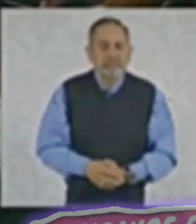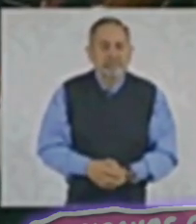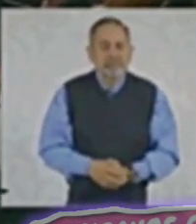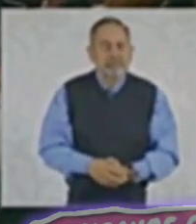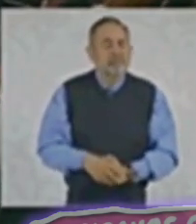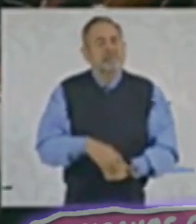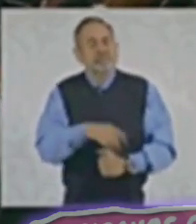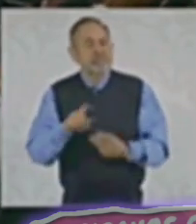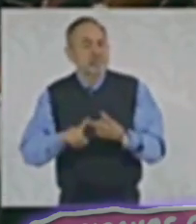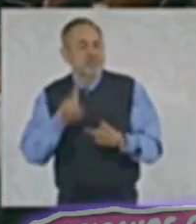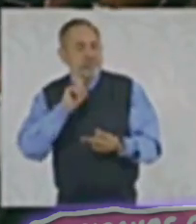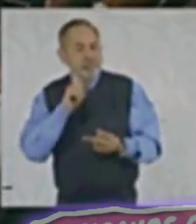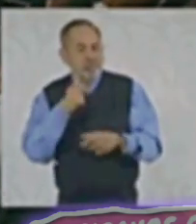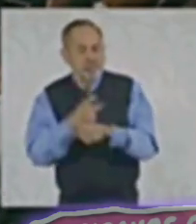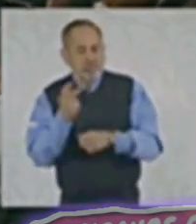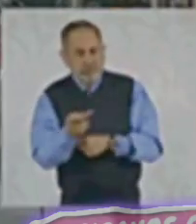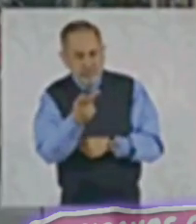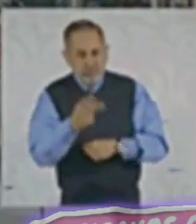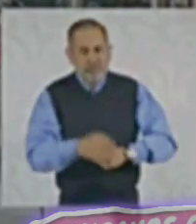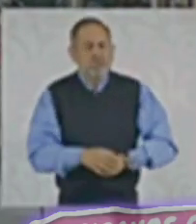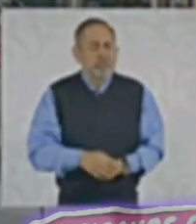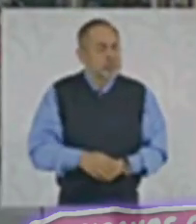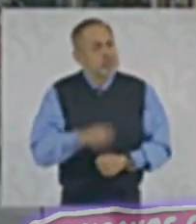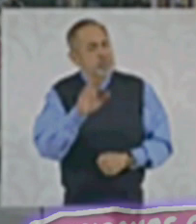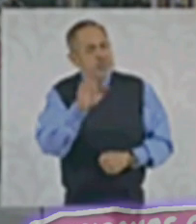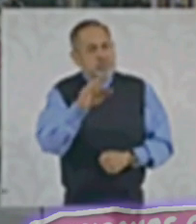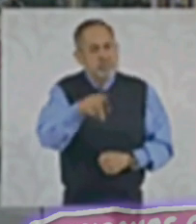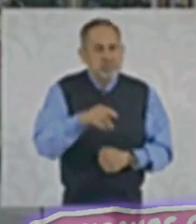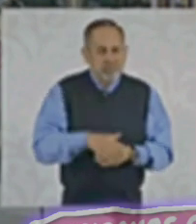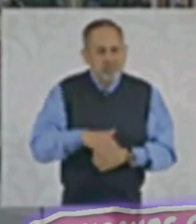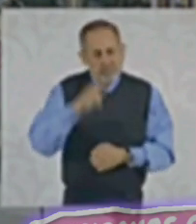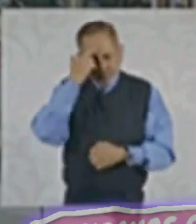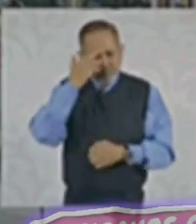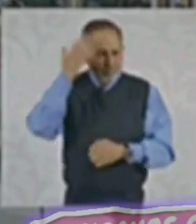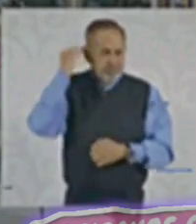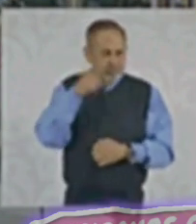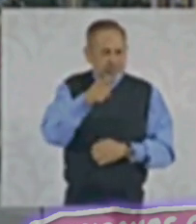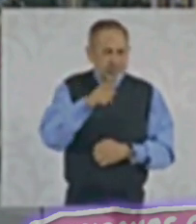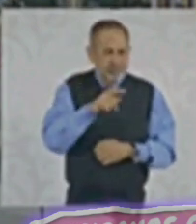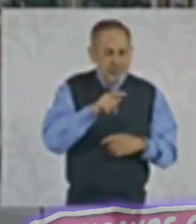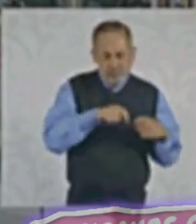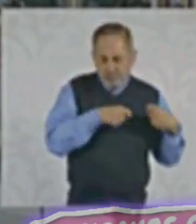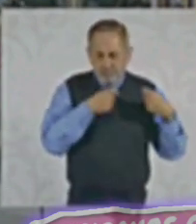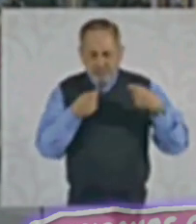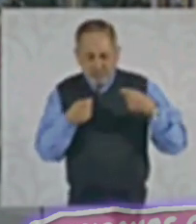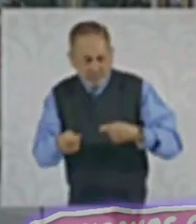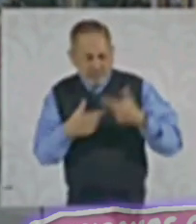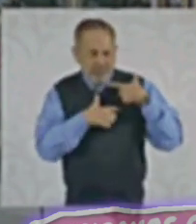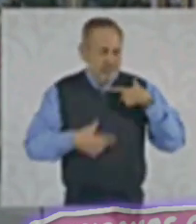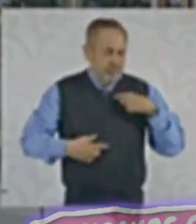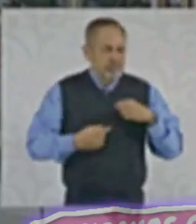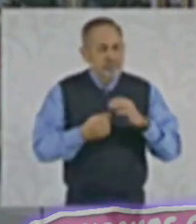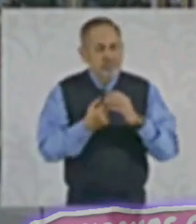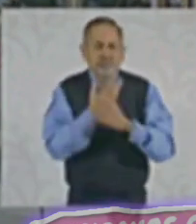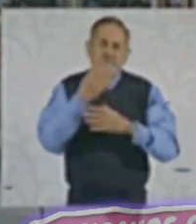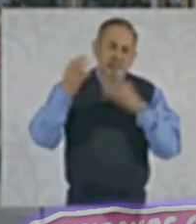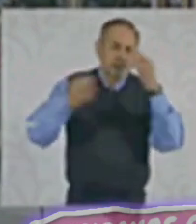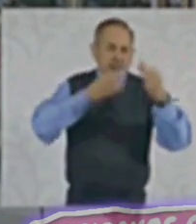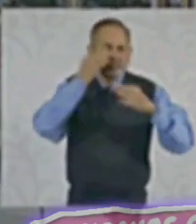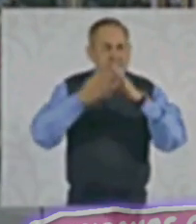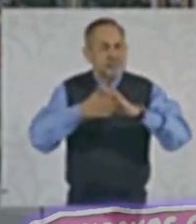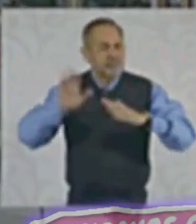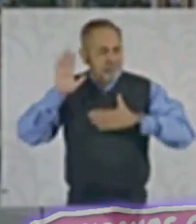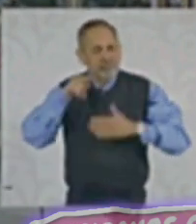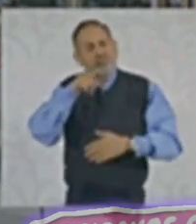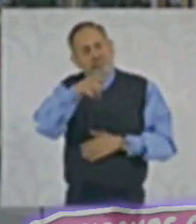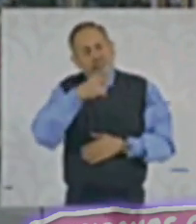En su casa de transición había abordado tal vez el tema, todavía estaba en discusión, el tema de la reforma al Poder